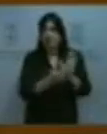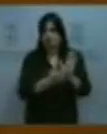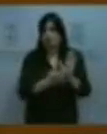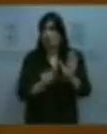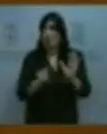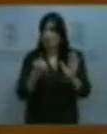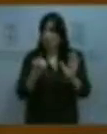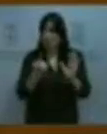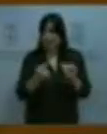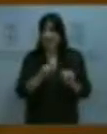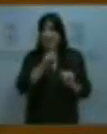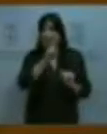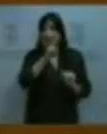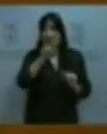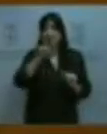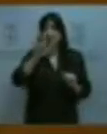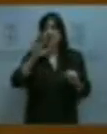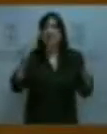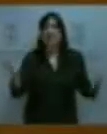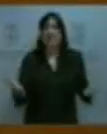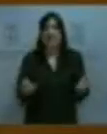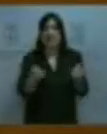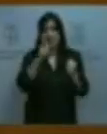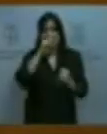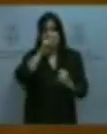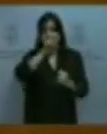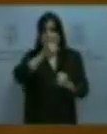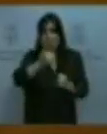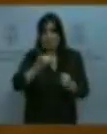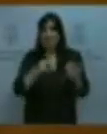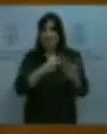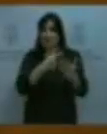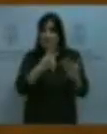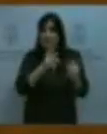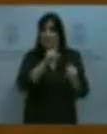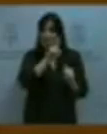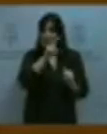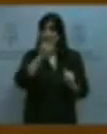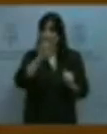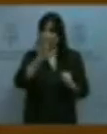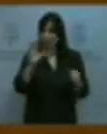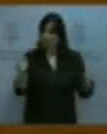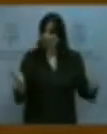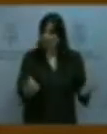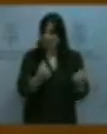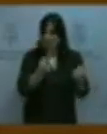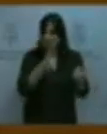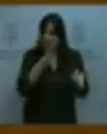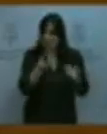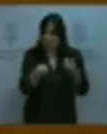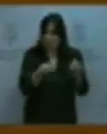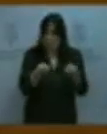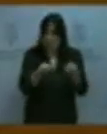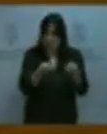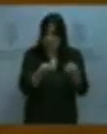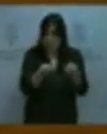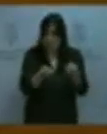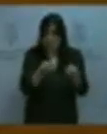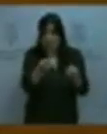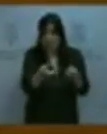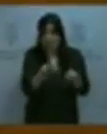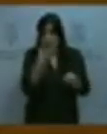año 2017, 115 actuaciones de control de la población, se han abatido, se han